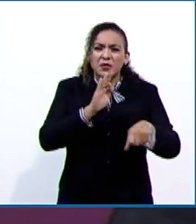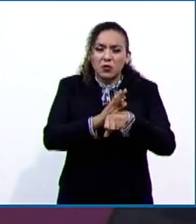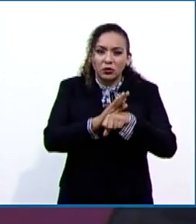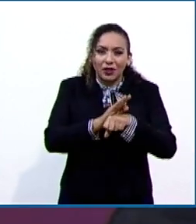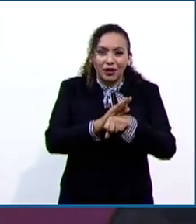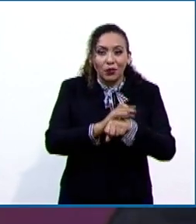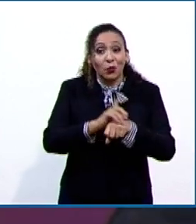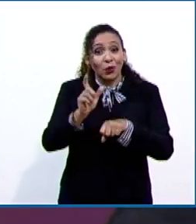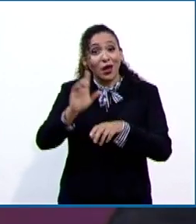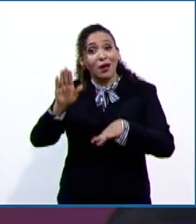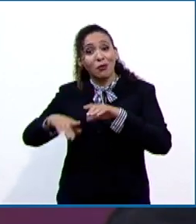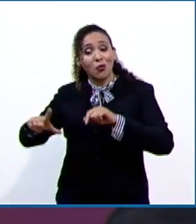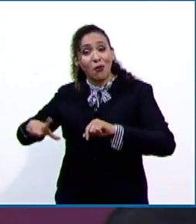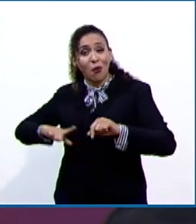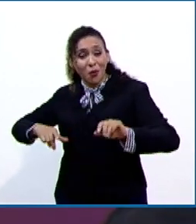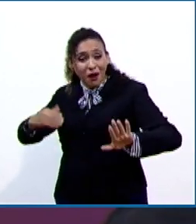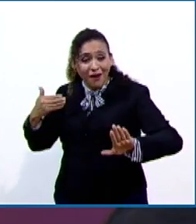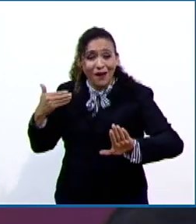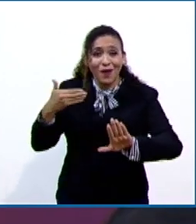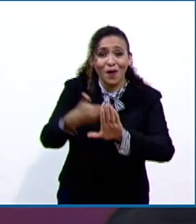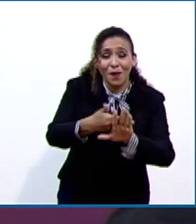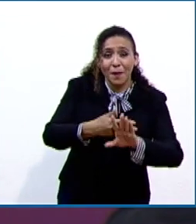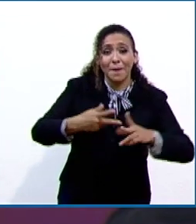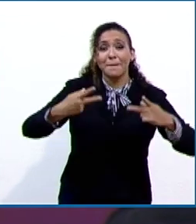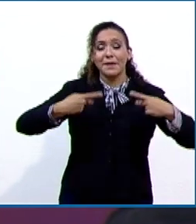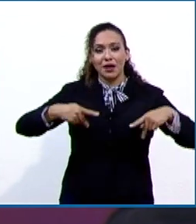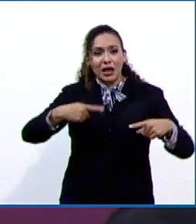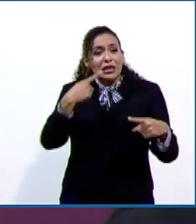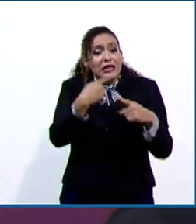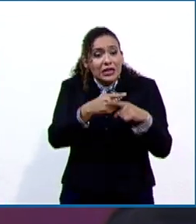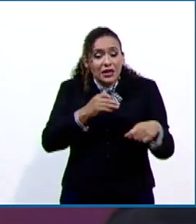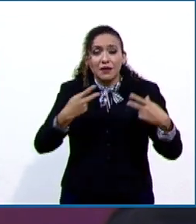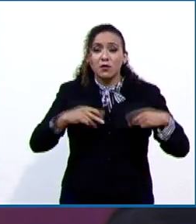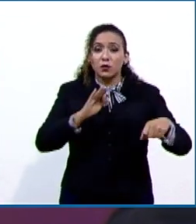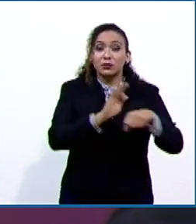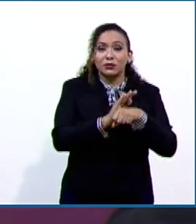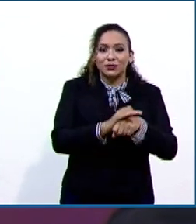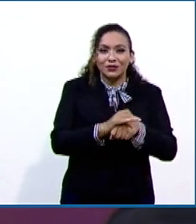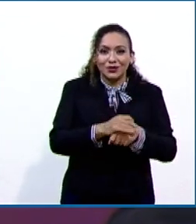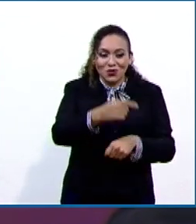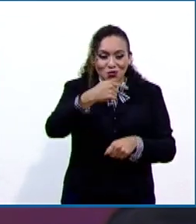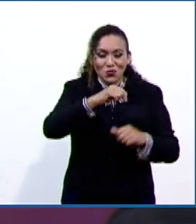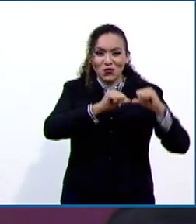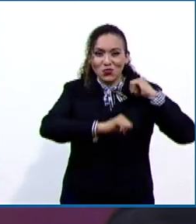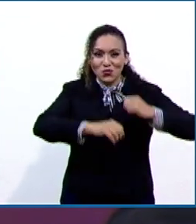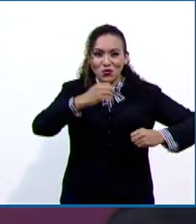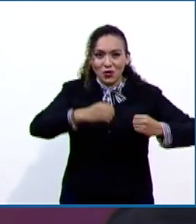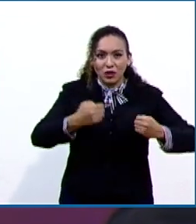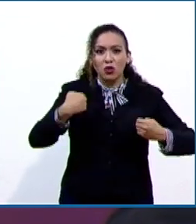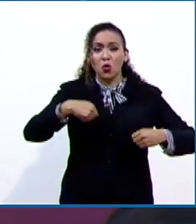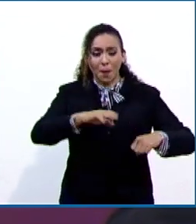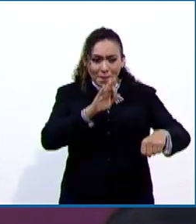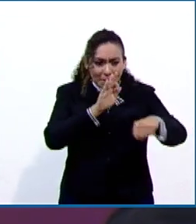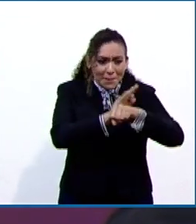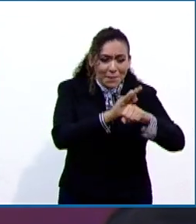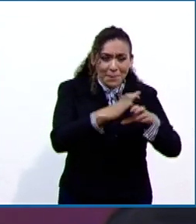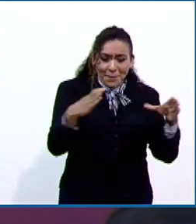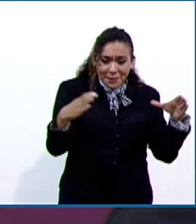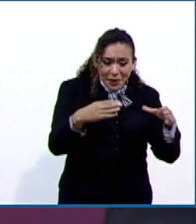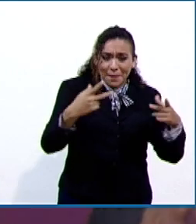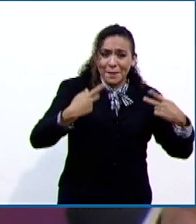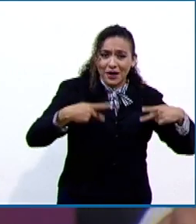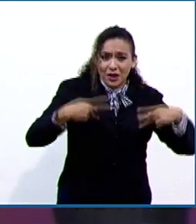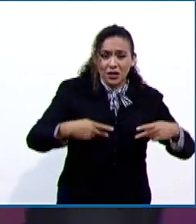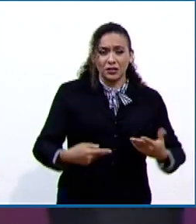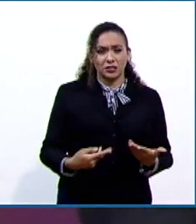nos contraargumentarán si el gobierno es la representación del pueblo. ¿Se trata acaso de proteger al pueblo de sí mismo? Es